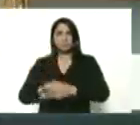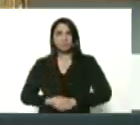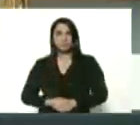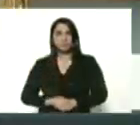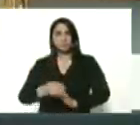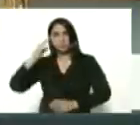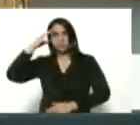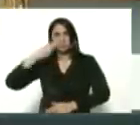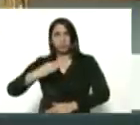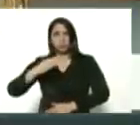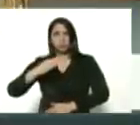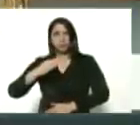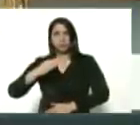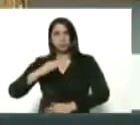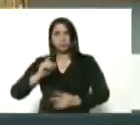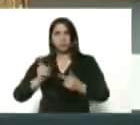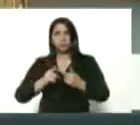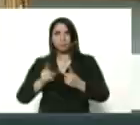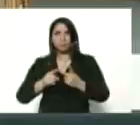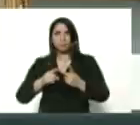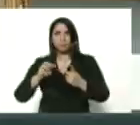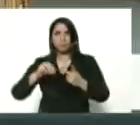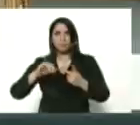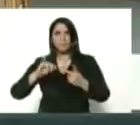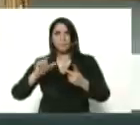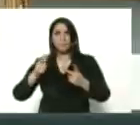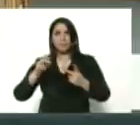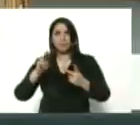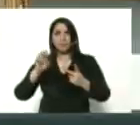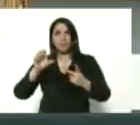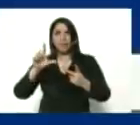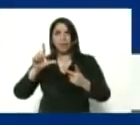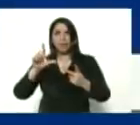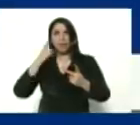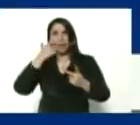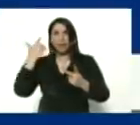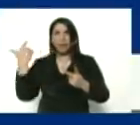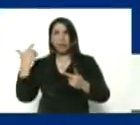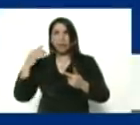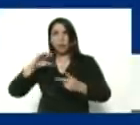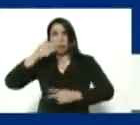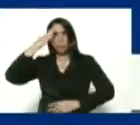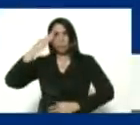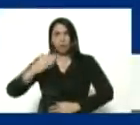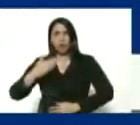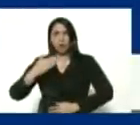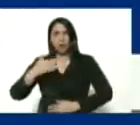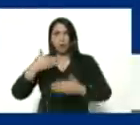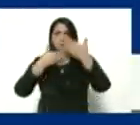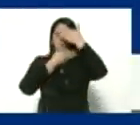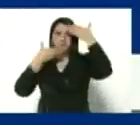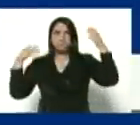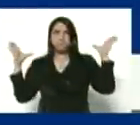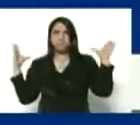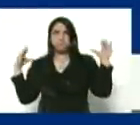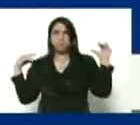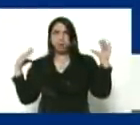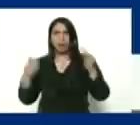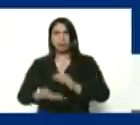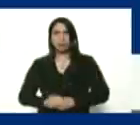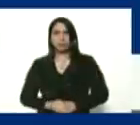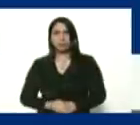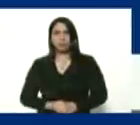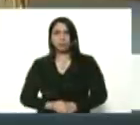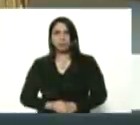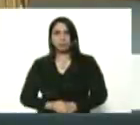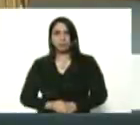comisario general Miguel Domínguez, comandante de la Fuerza de Acciones Especiales, el famoso